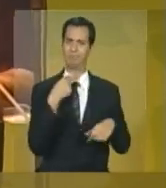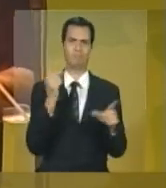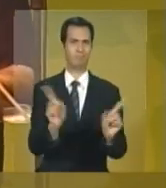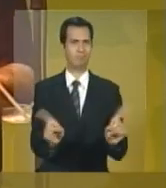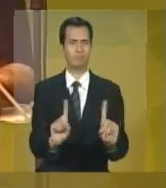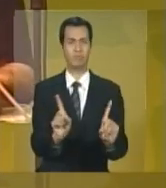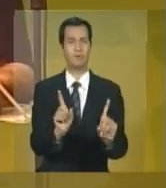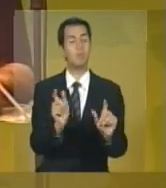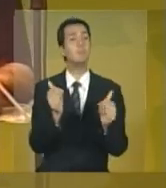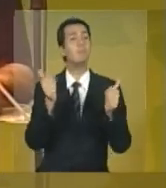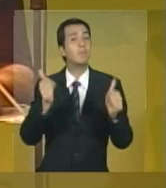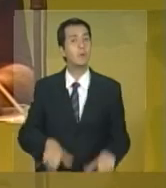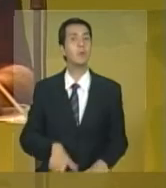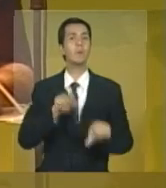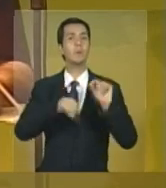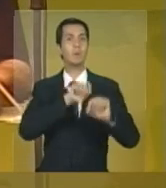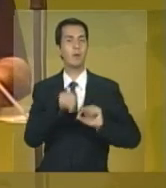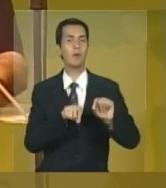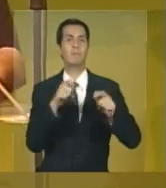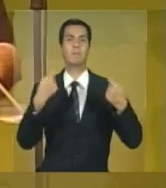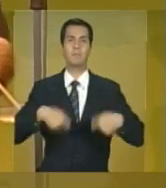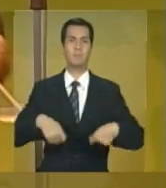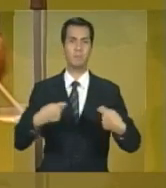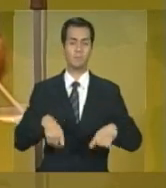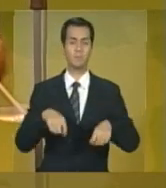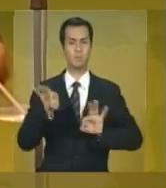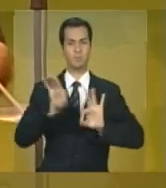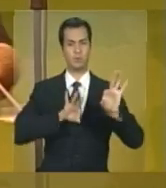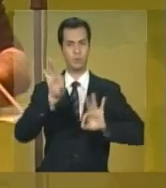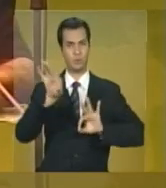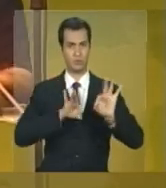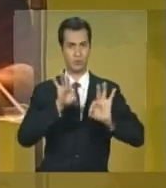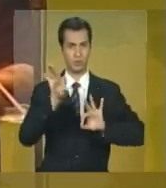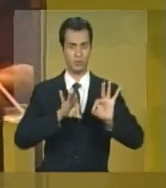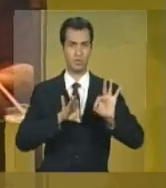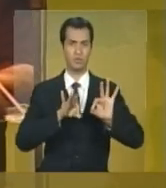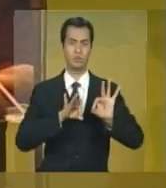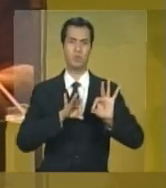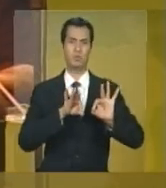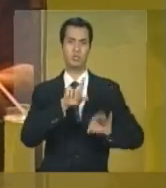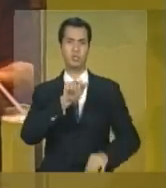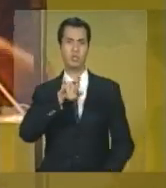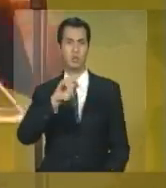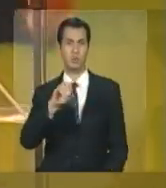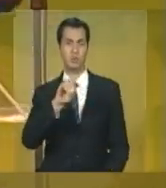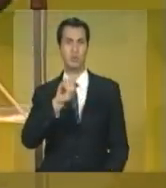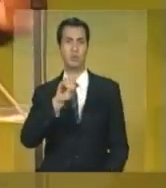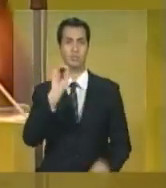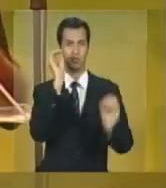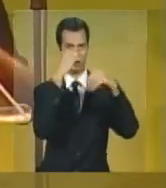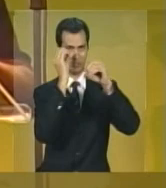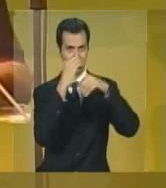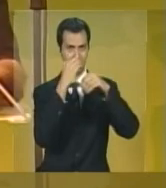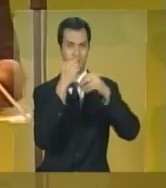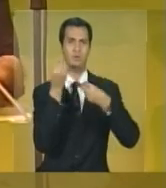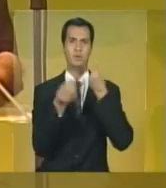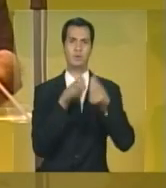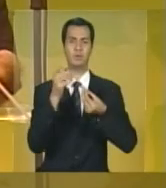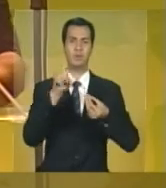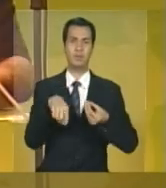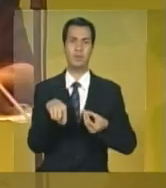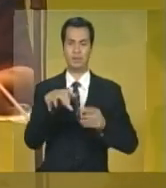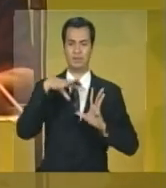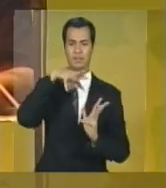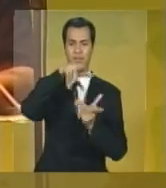Mucho peor es tratar de hacer proyectos de geoingeniería, querer alterar el sistema de